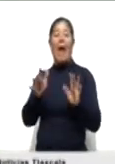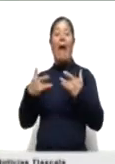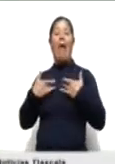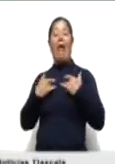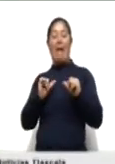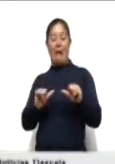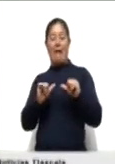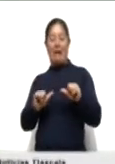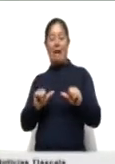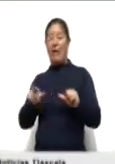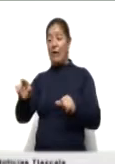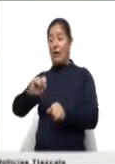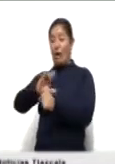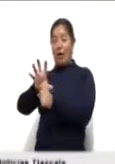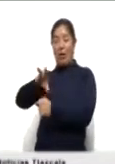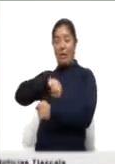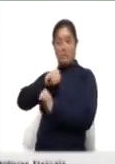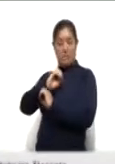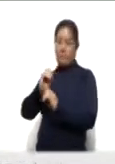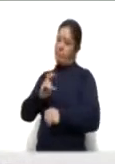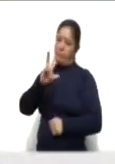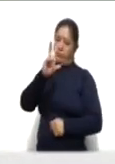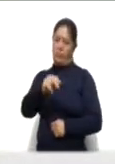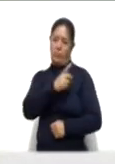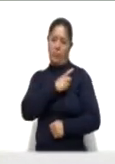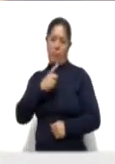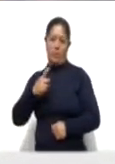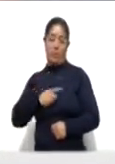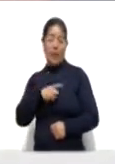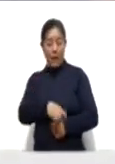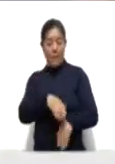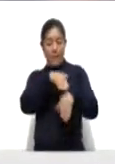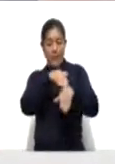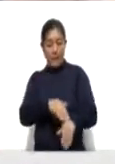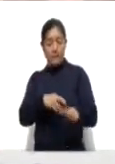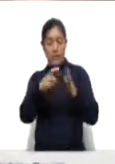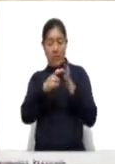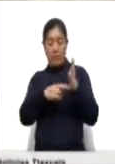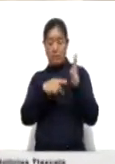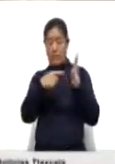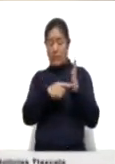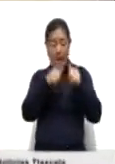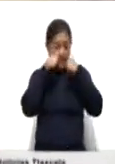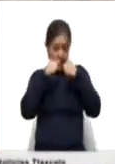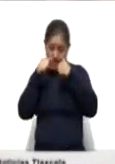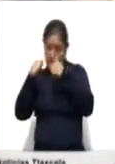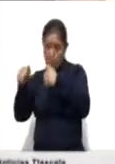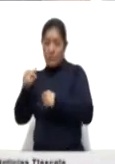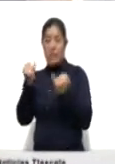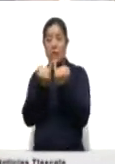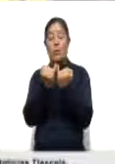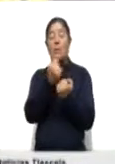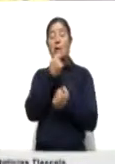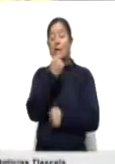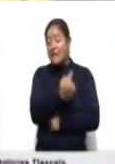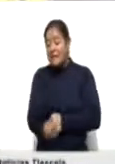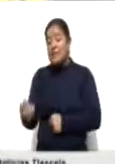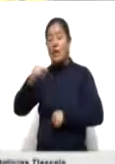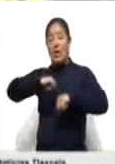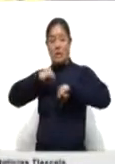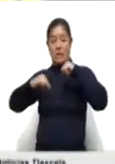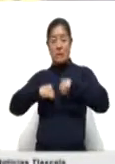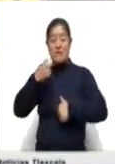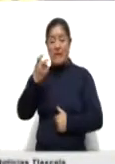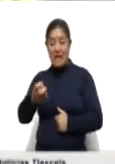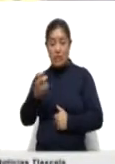por lo que es importante considerar las recomendaciones y poner especial atención en la protección de niños y adolescentes, ya que son los